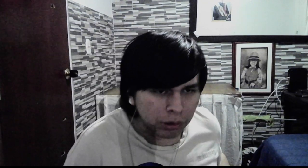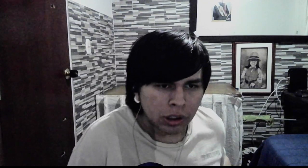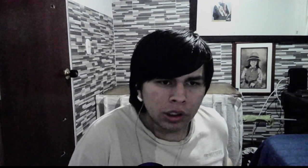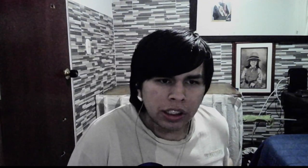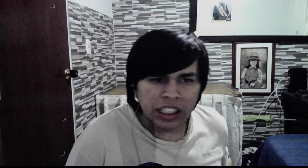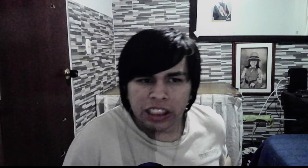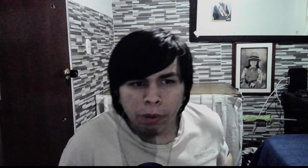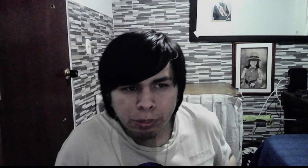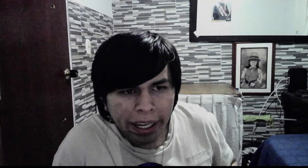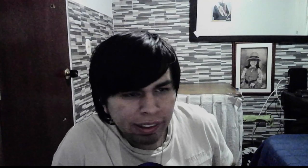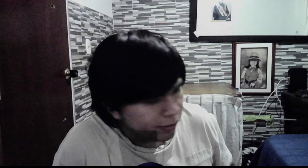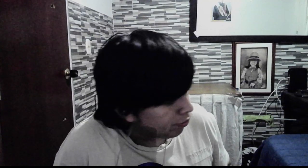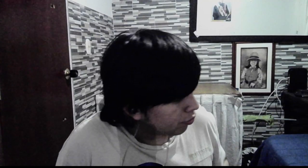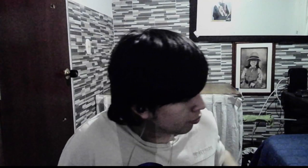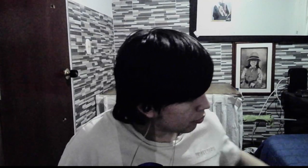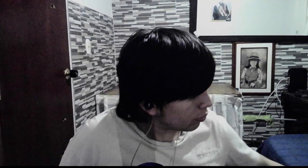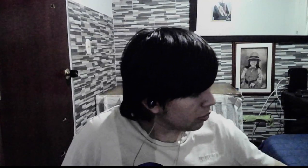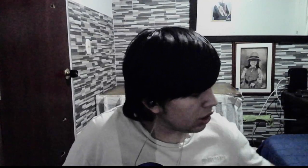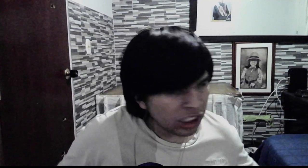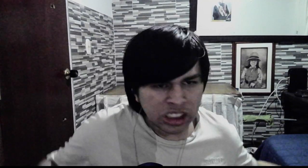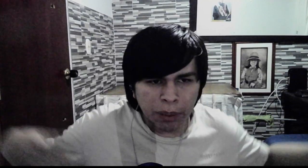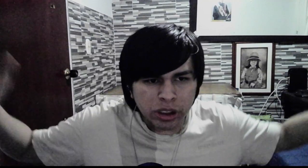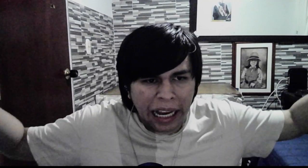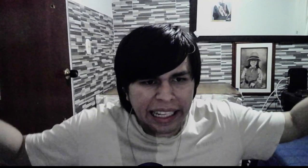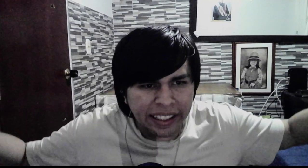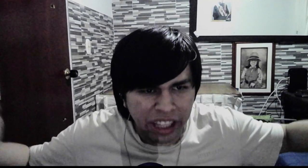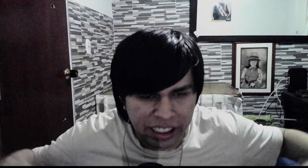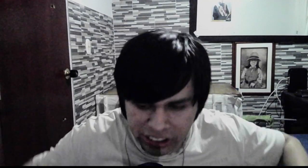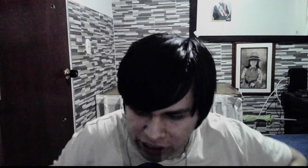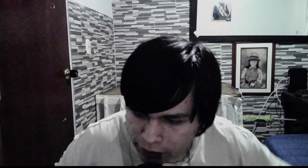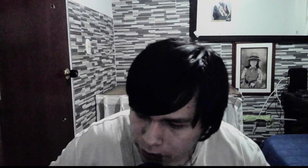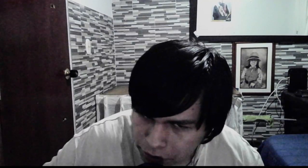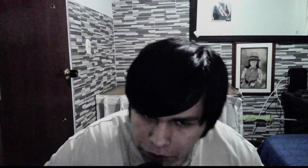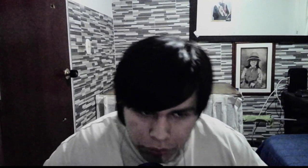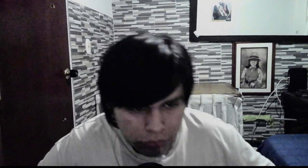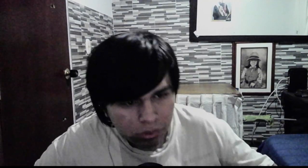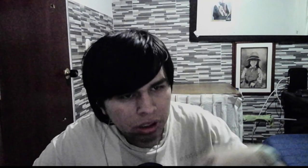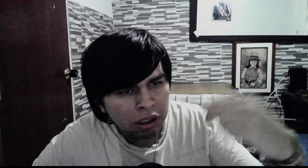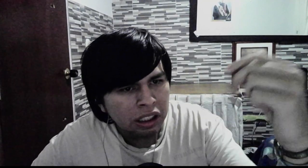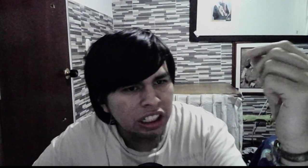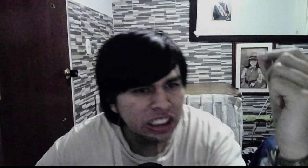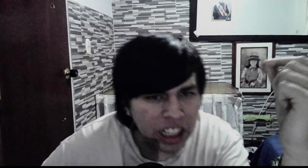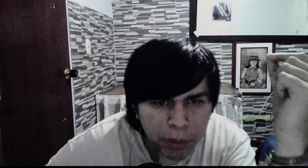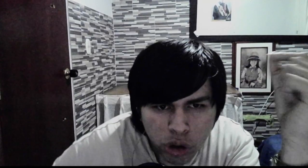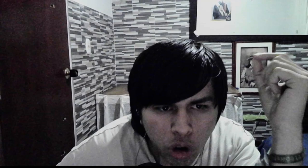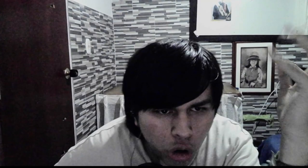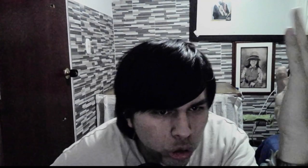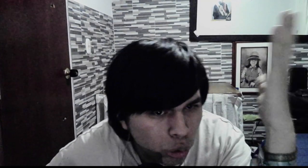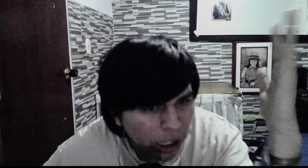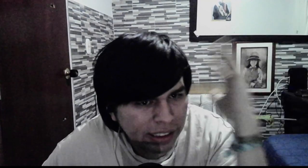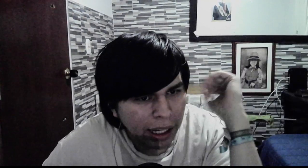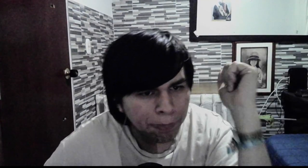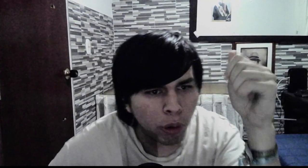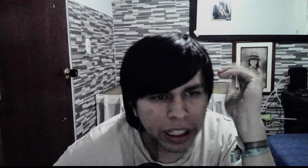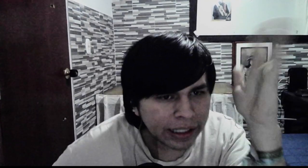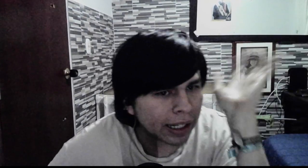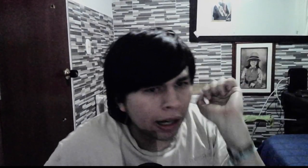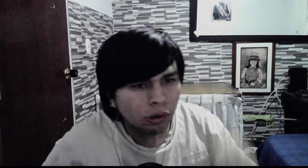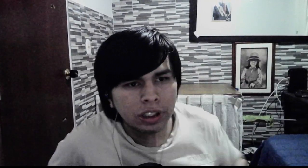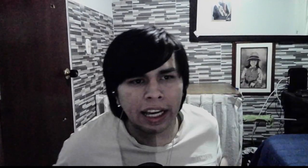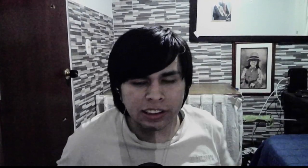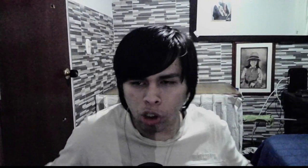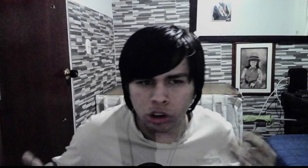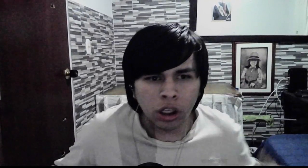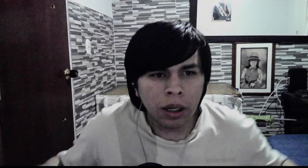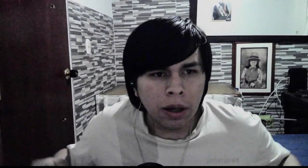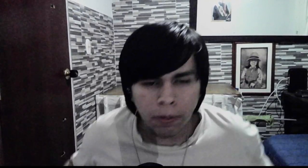respeto iniciamos bien iniciamos calientes iniciamos con contundencia política